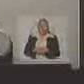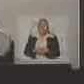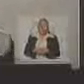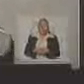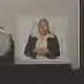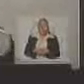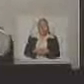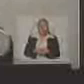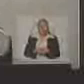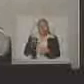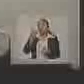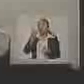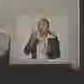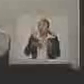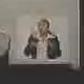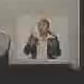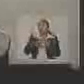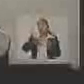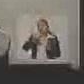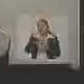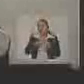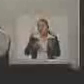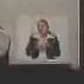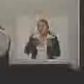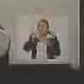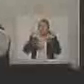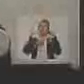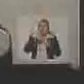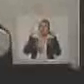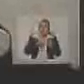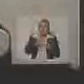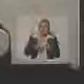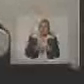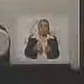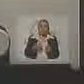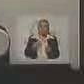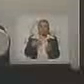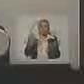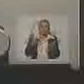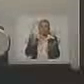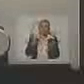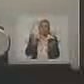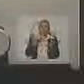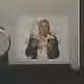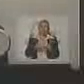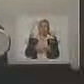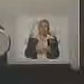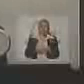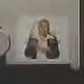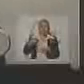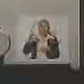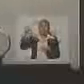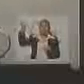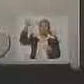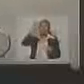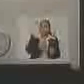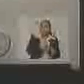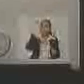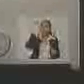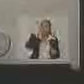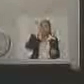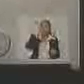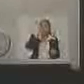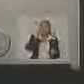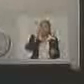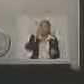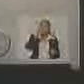parte importante es el deporte. Quisiera comentarles también que nosotros trajimos dos veces la Copa Fina de